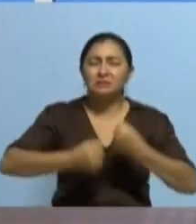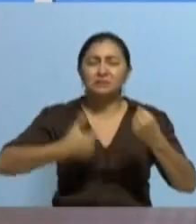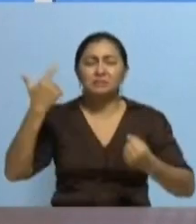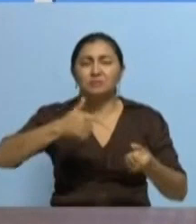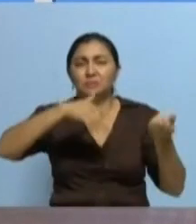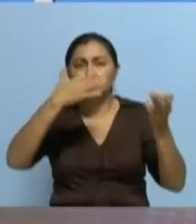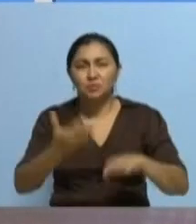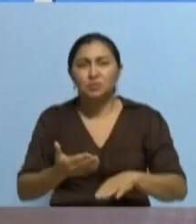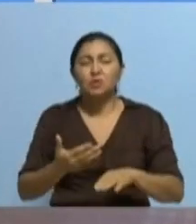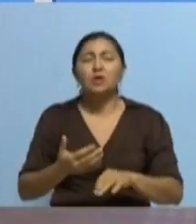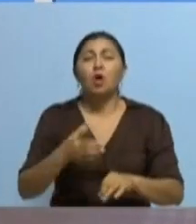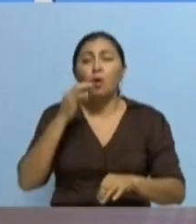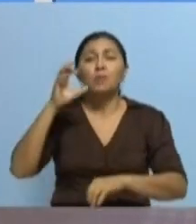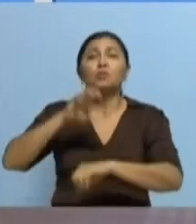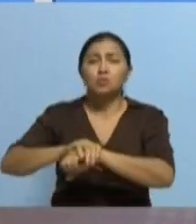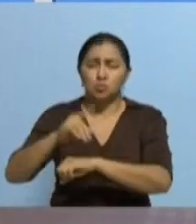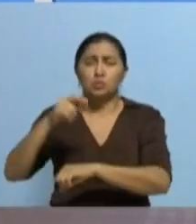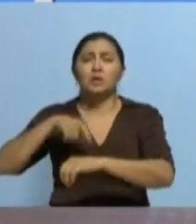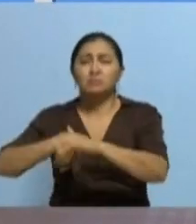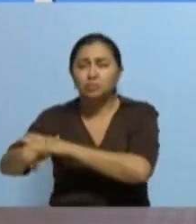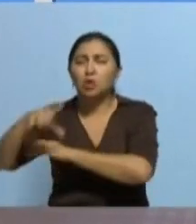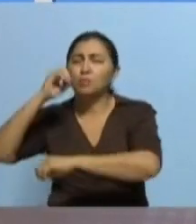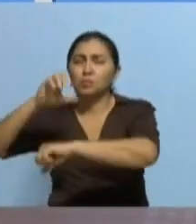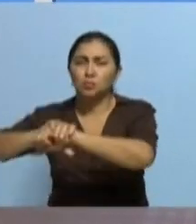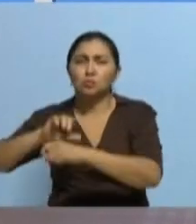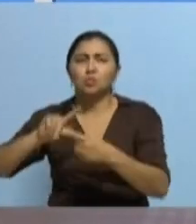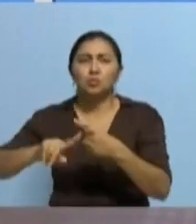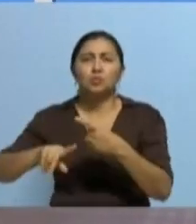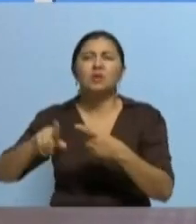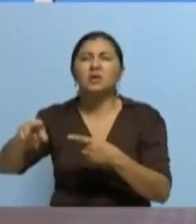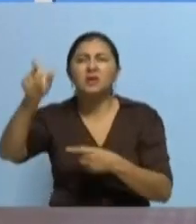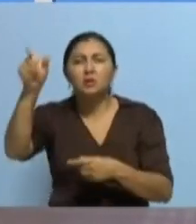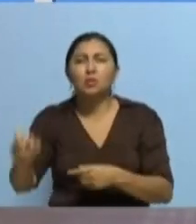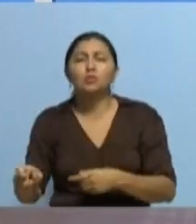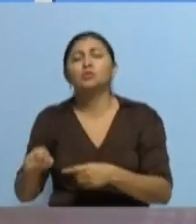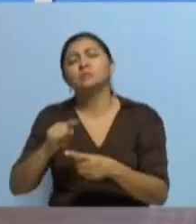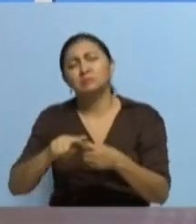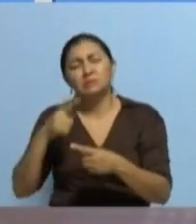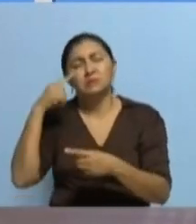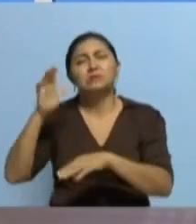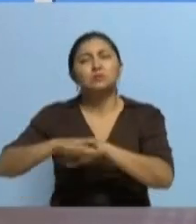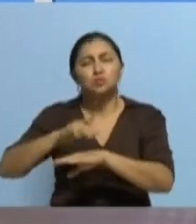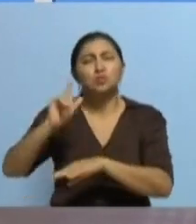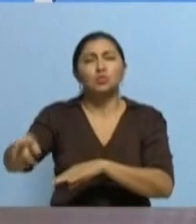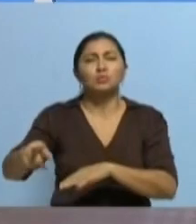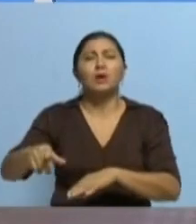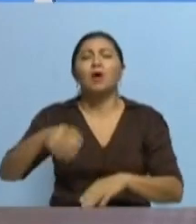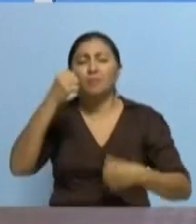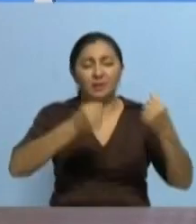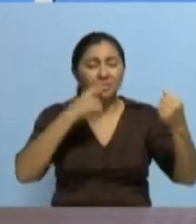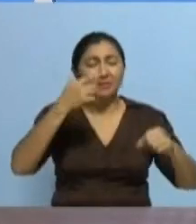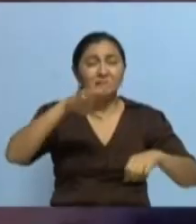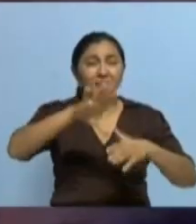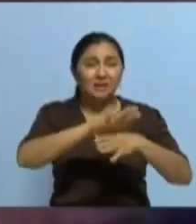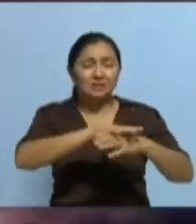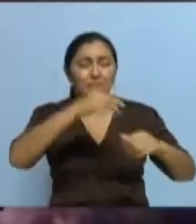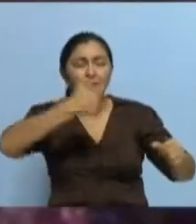Barranquilla. Uno de ellos fue capturado por la Policía Metropolitana Este. Sería uno de los presuntos responsables de haber asesinado al